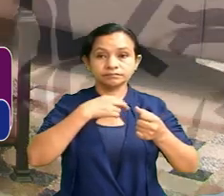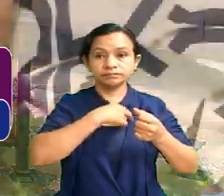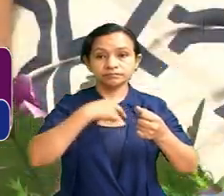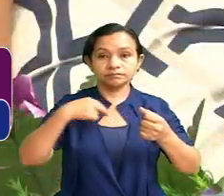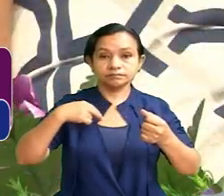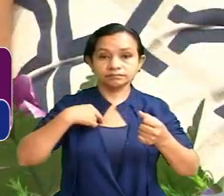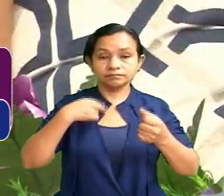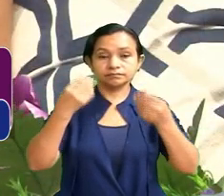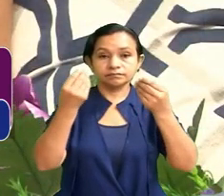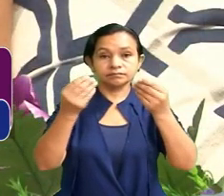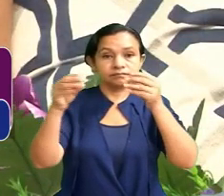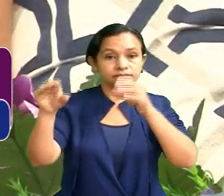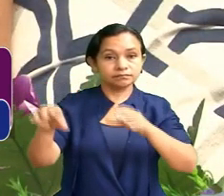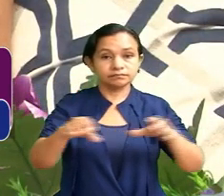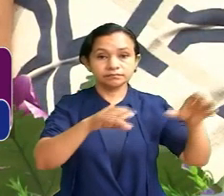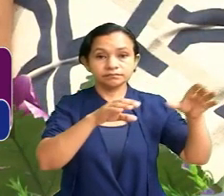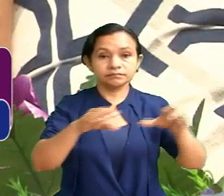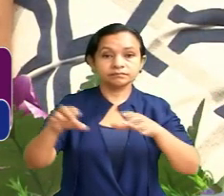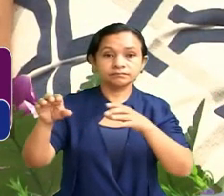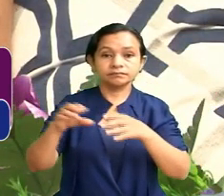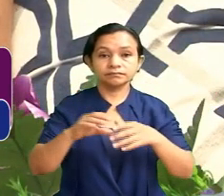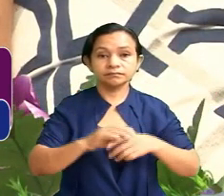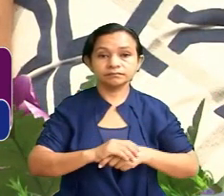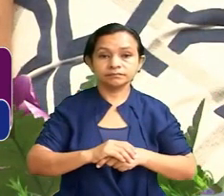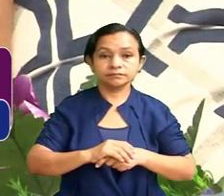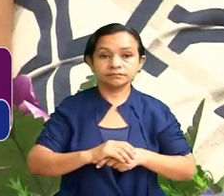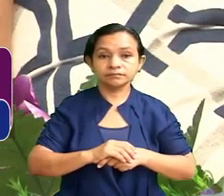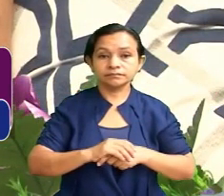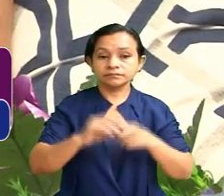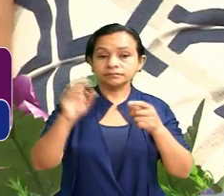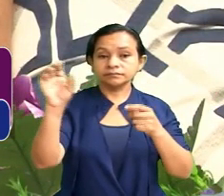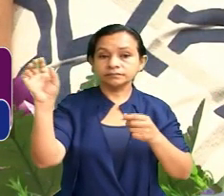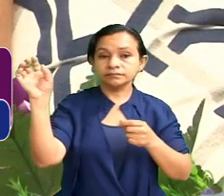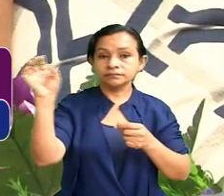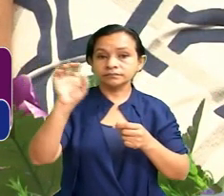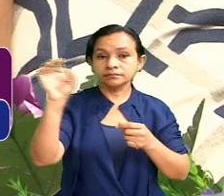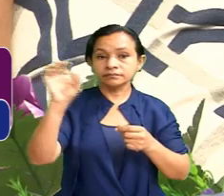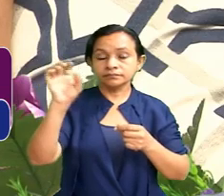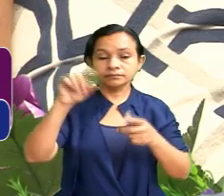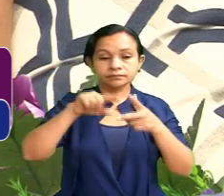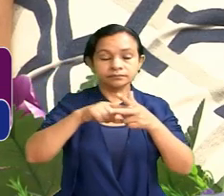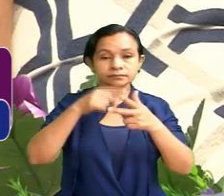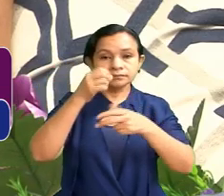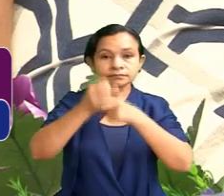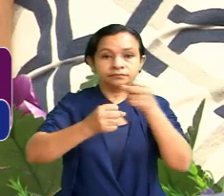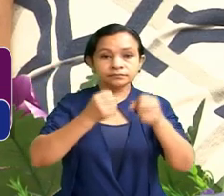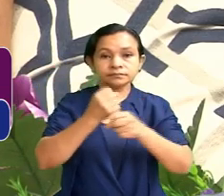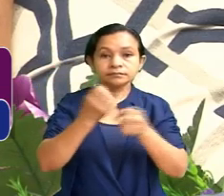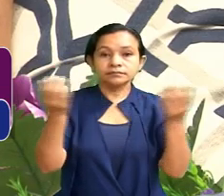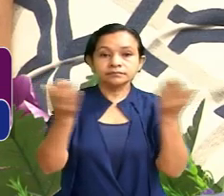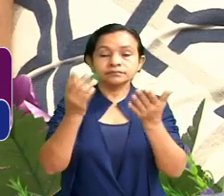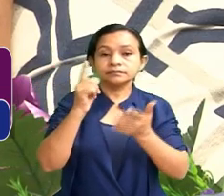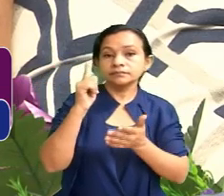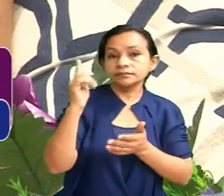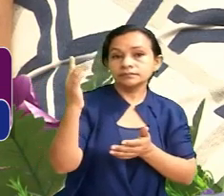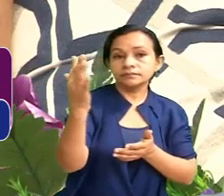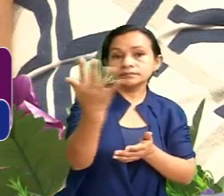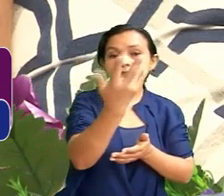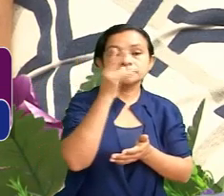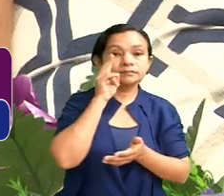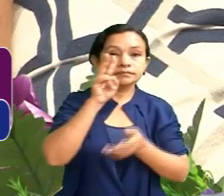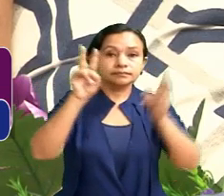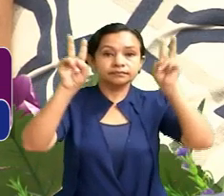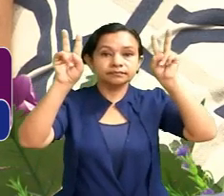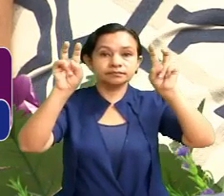una gran cantidad de acciones también que viene realizando desde el mes de enero desde el inicio de año con en todo lo que tiene que ver con temas